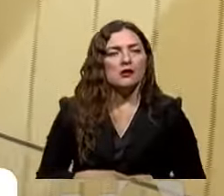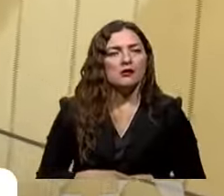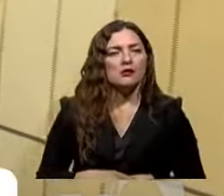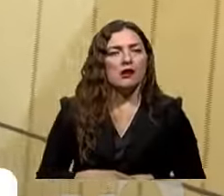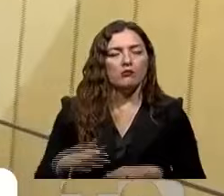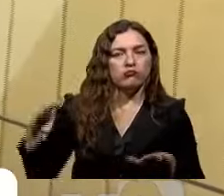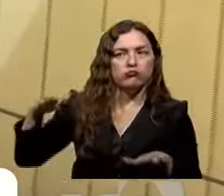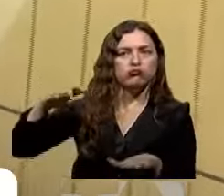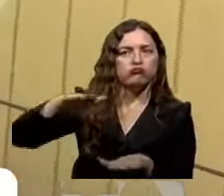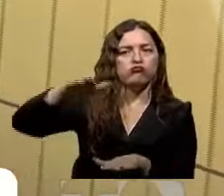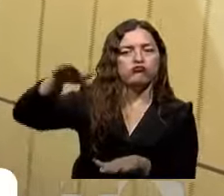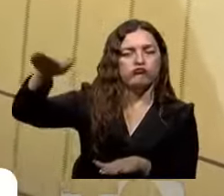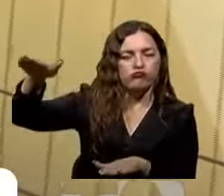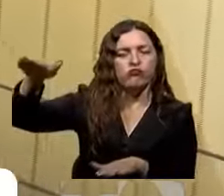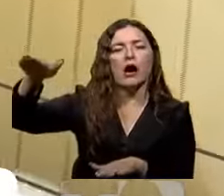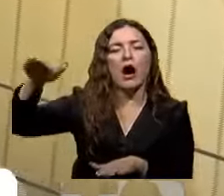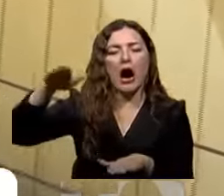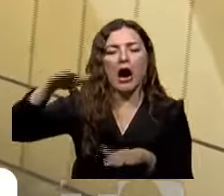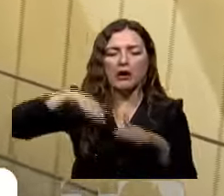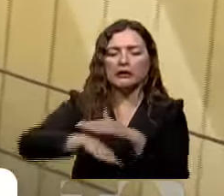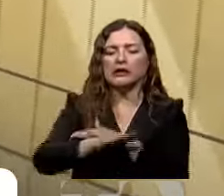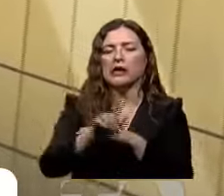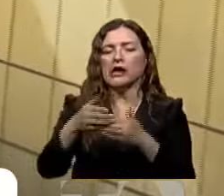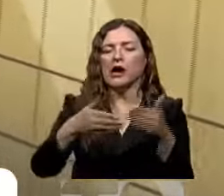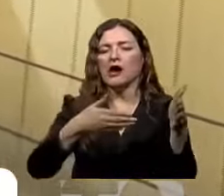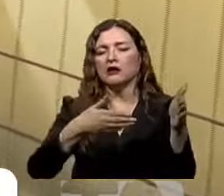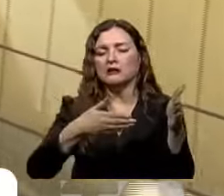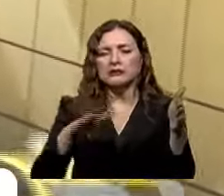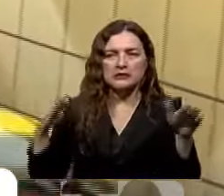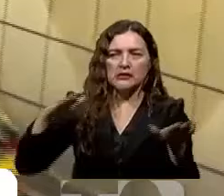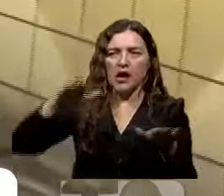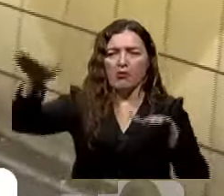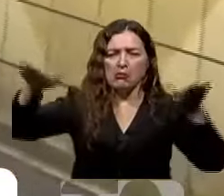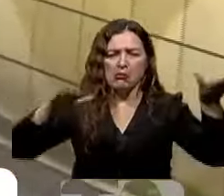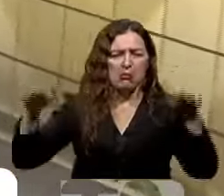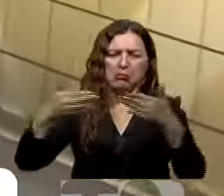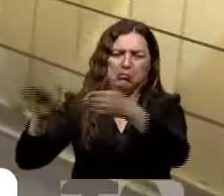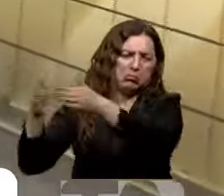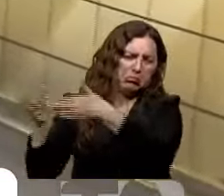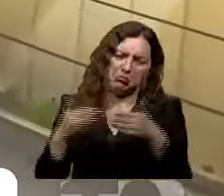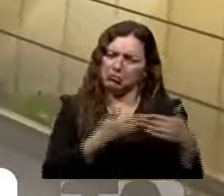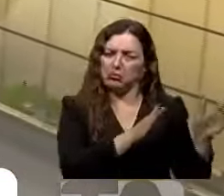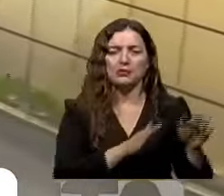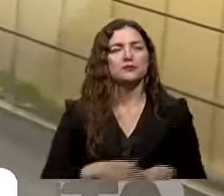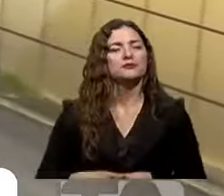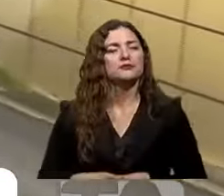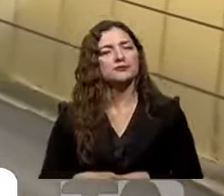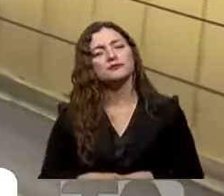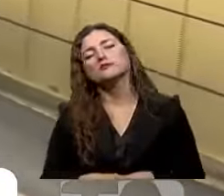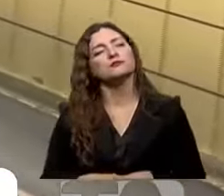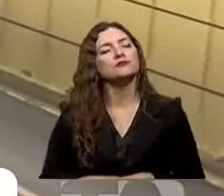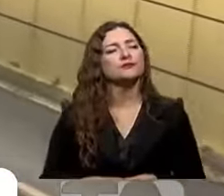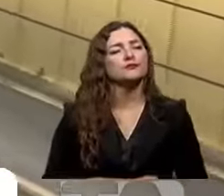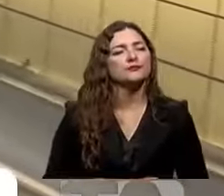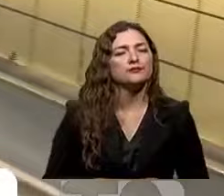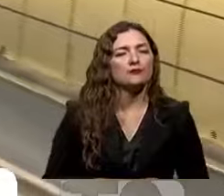que pueden tomar, que están habilitadas, y esas no van a hacerse cierres. Perfecto. Ahora,